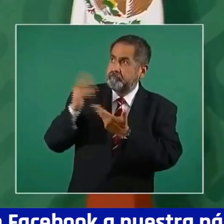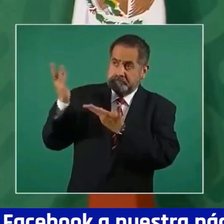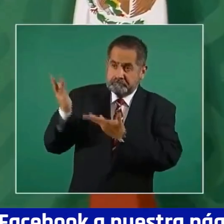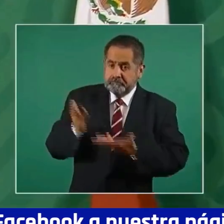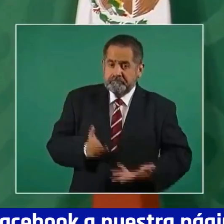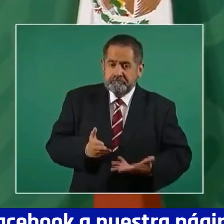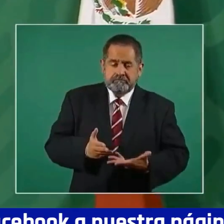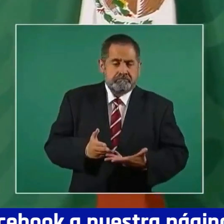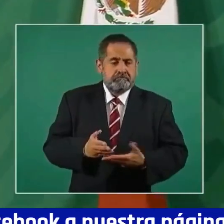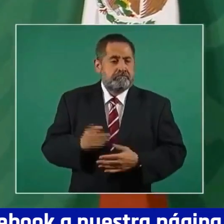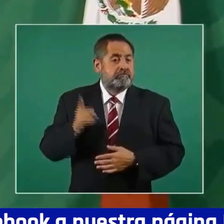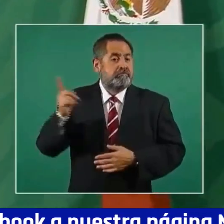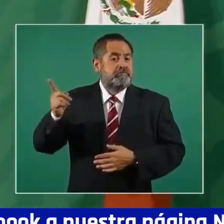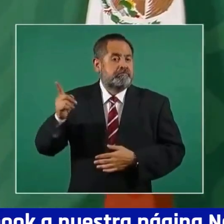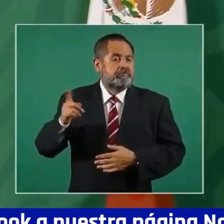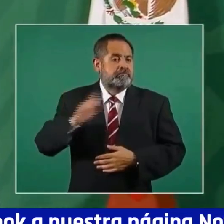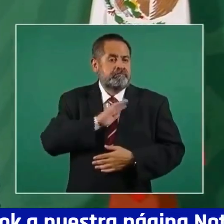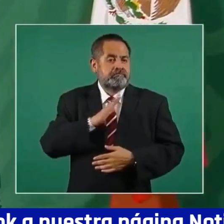Pues eso ya se terminó.